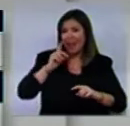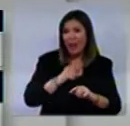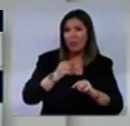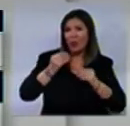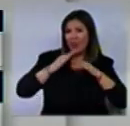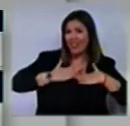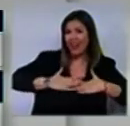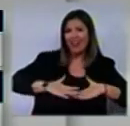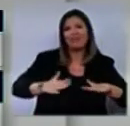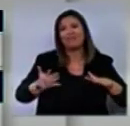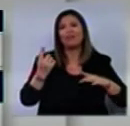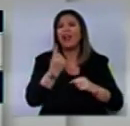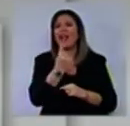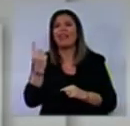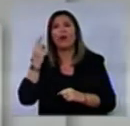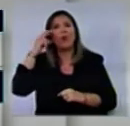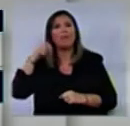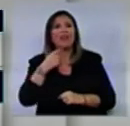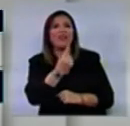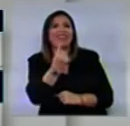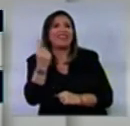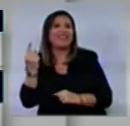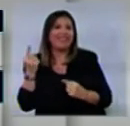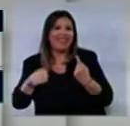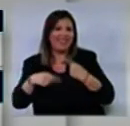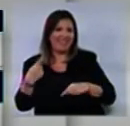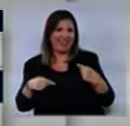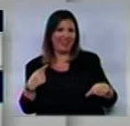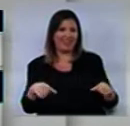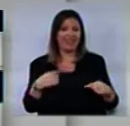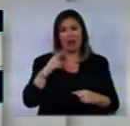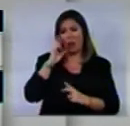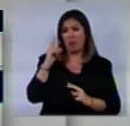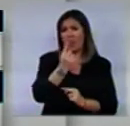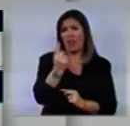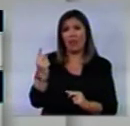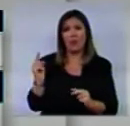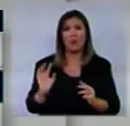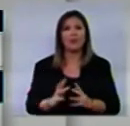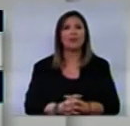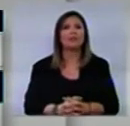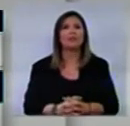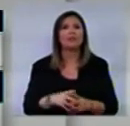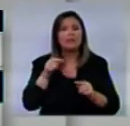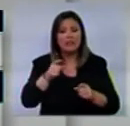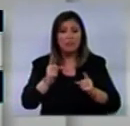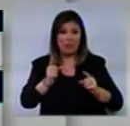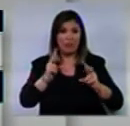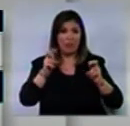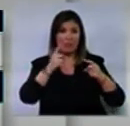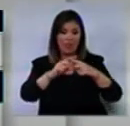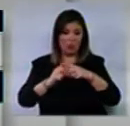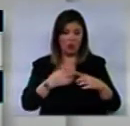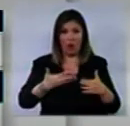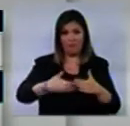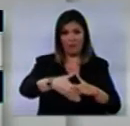cada compañero le corresponde a cada compañero y nosotros la respetamos dentro de esa discusión a corto plazo